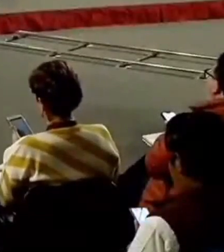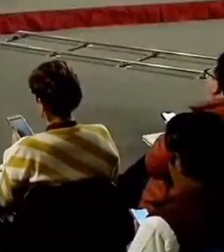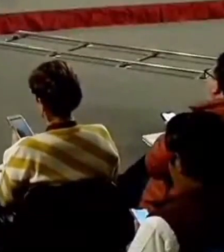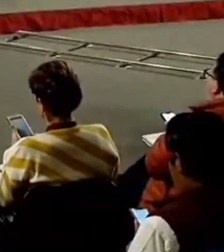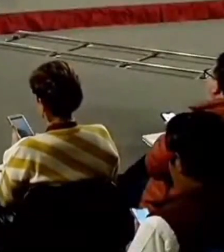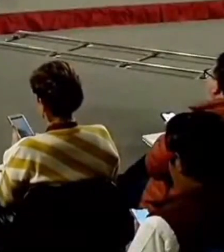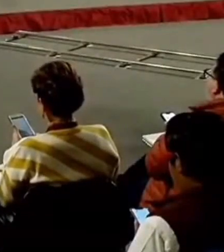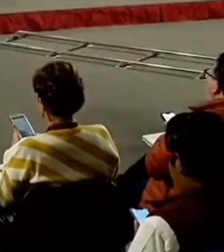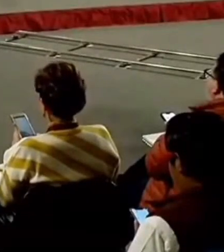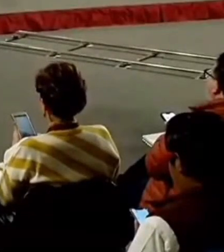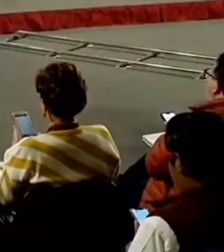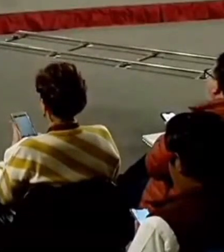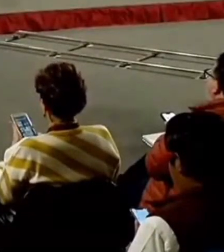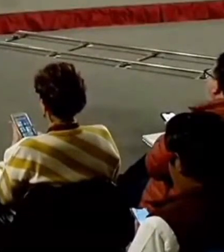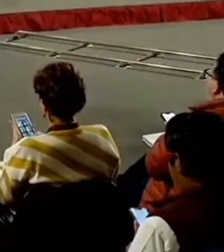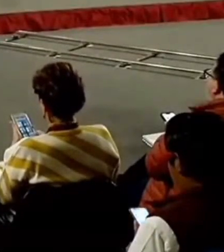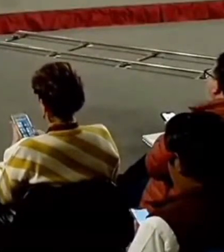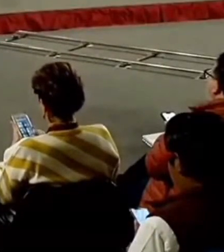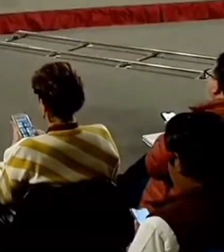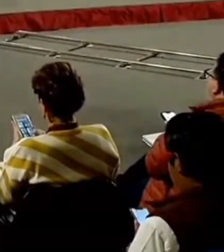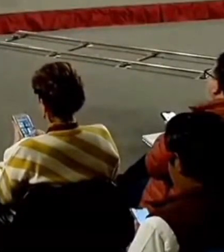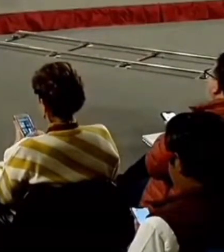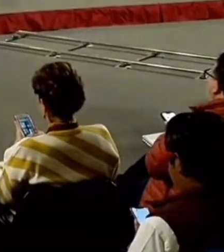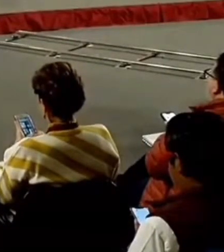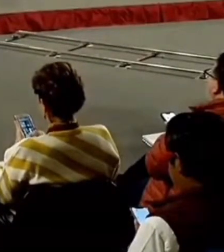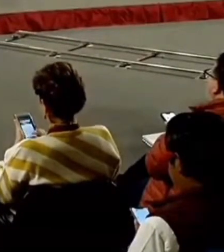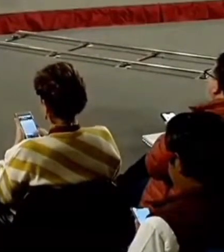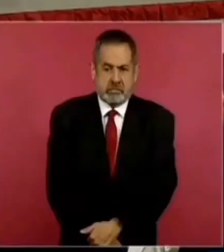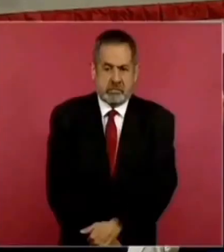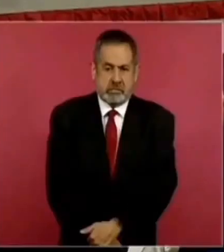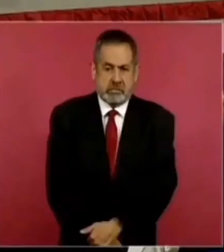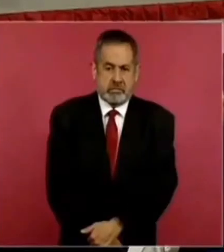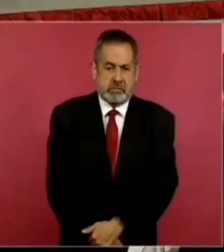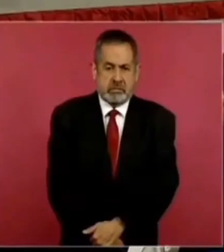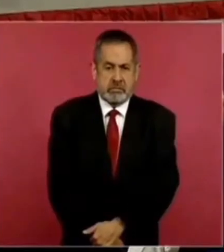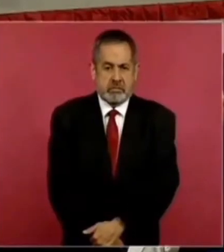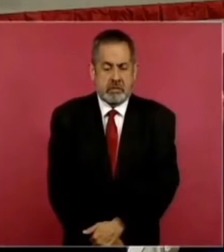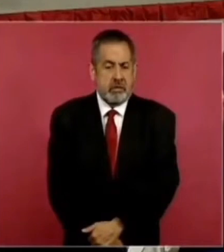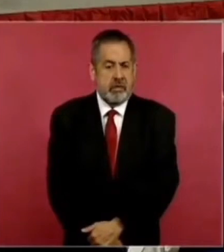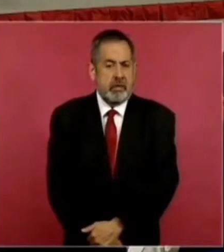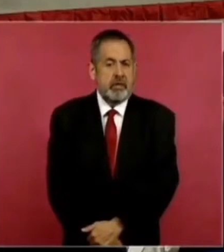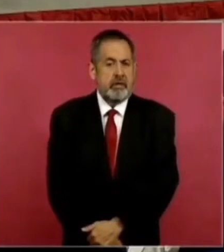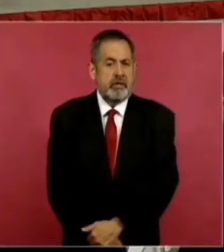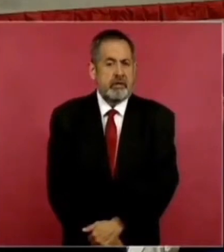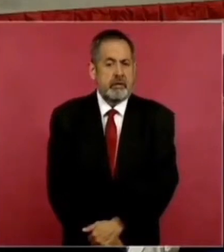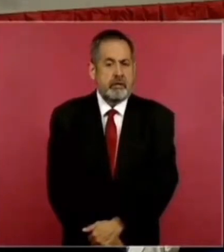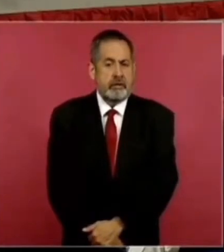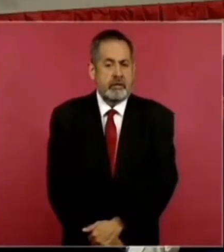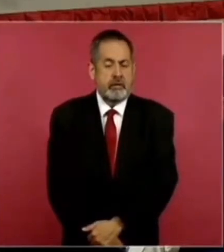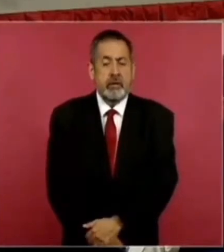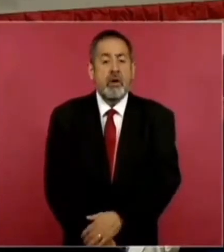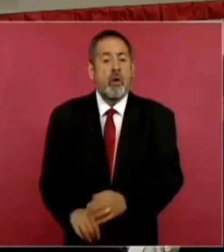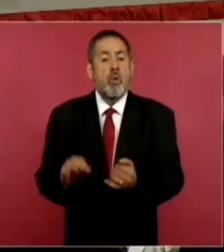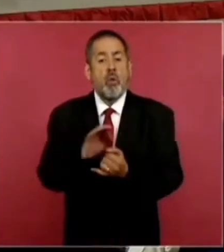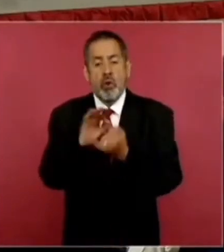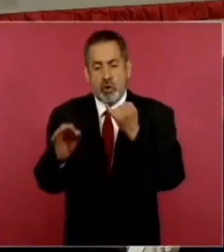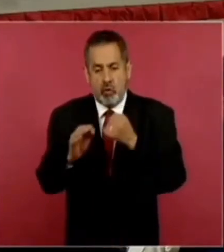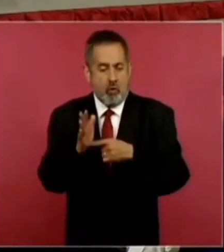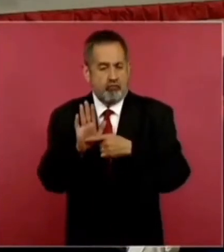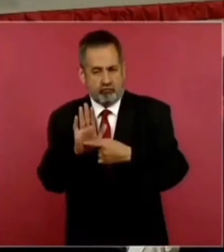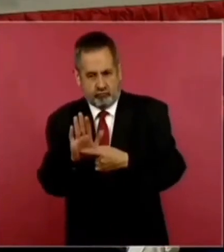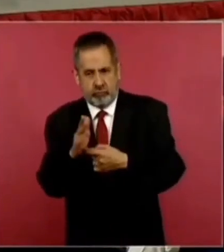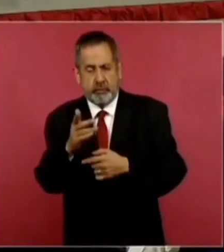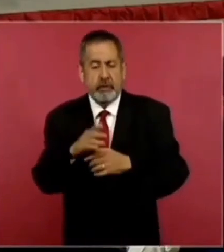crecer este hospital a las necesidades presentes y del futuro de Yucatán. Siguiente, por favor. Y por último,